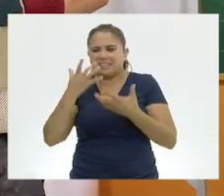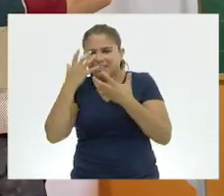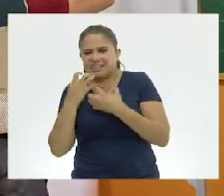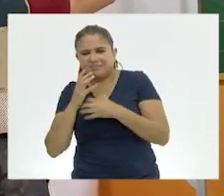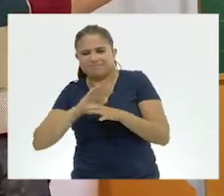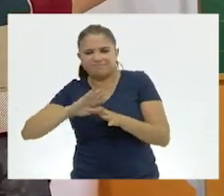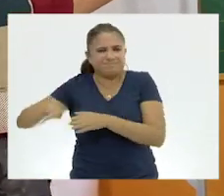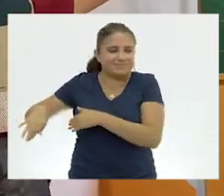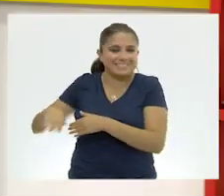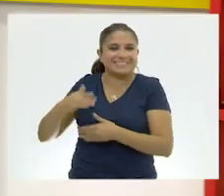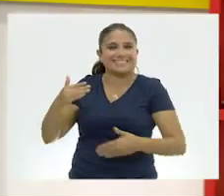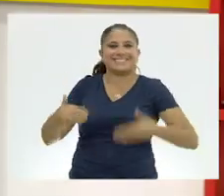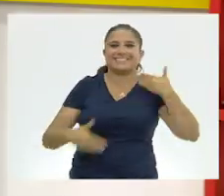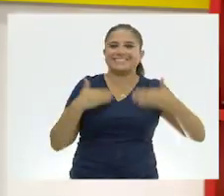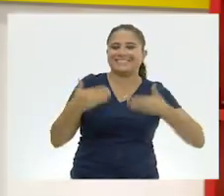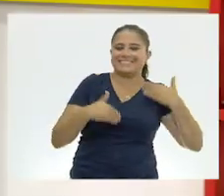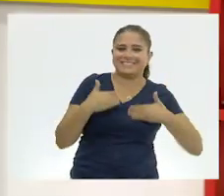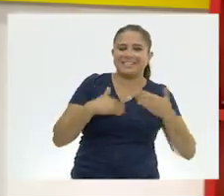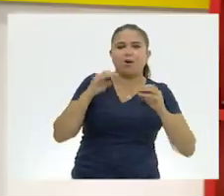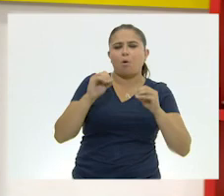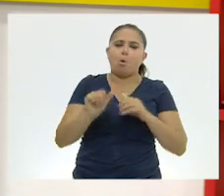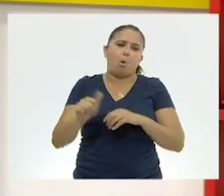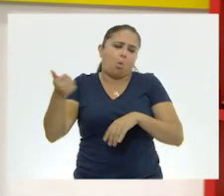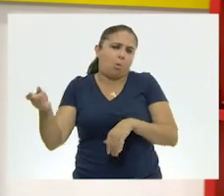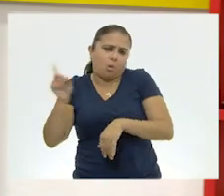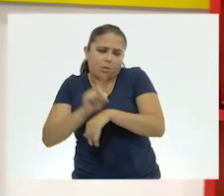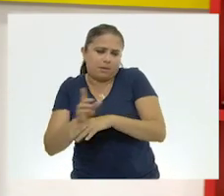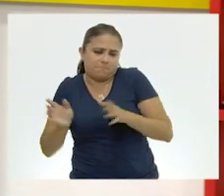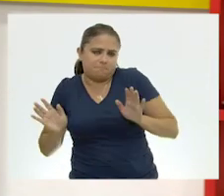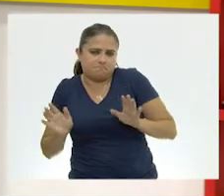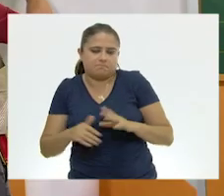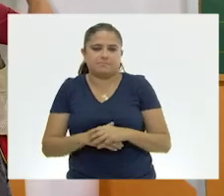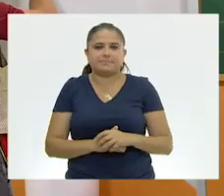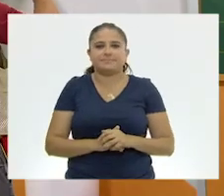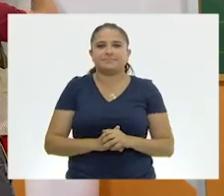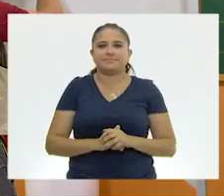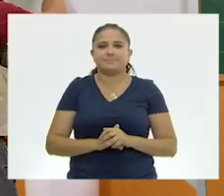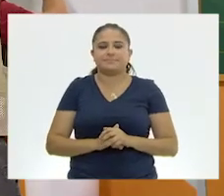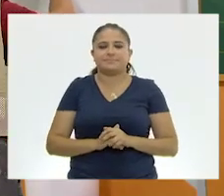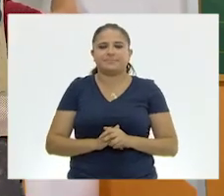o algún otro día que hayan hecho lo mismo.